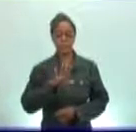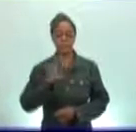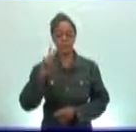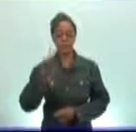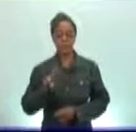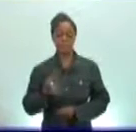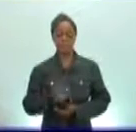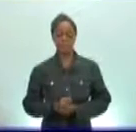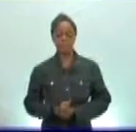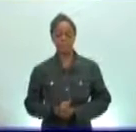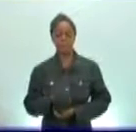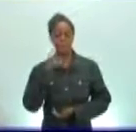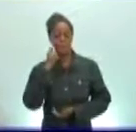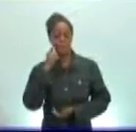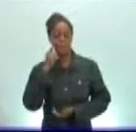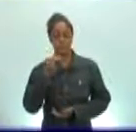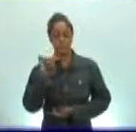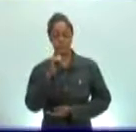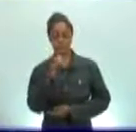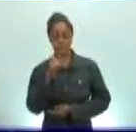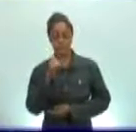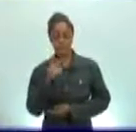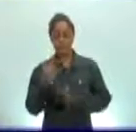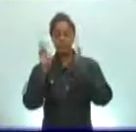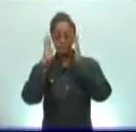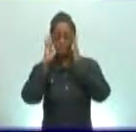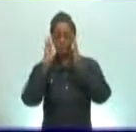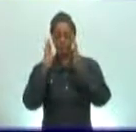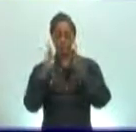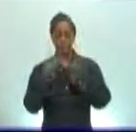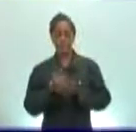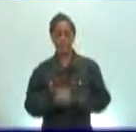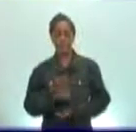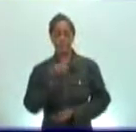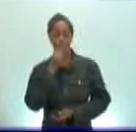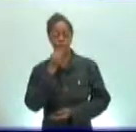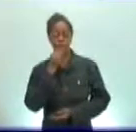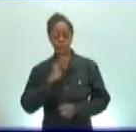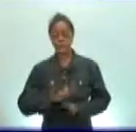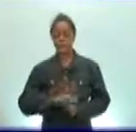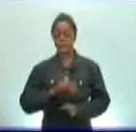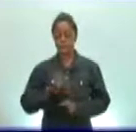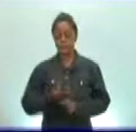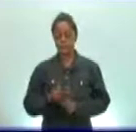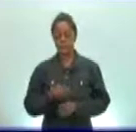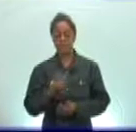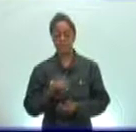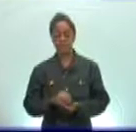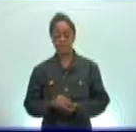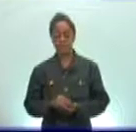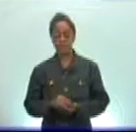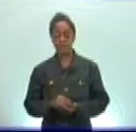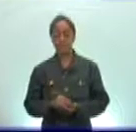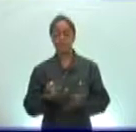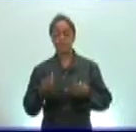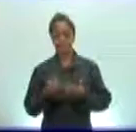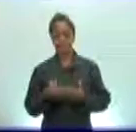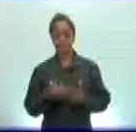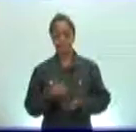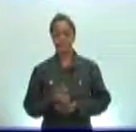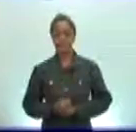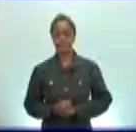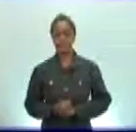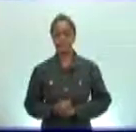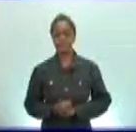1952. Observen el video atentamente y podrán después llegar a sus propias conclusiones.